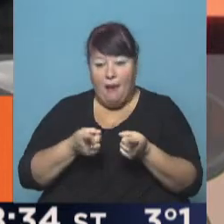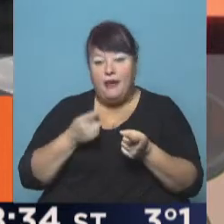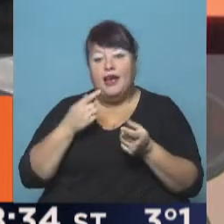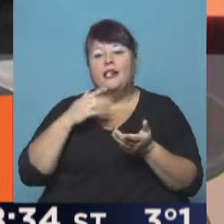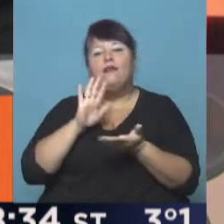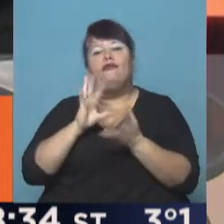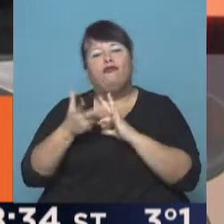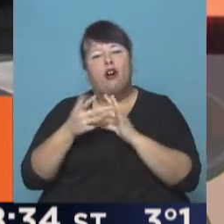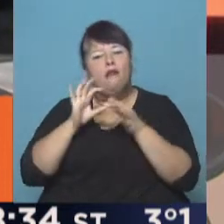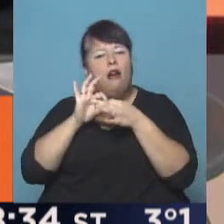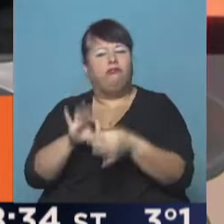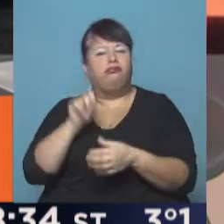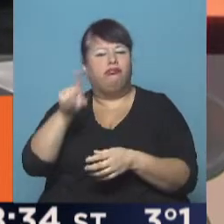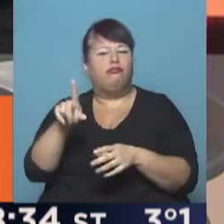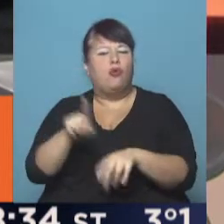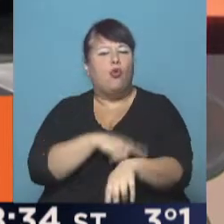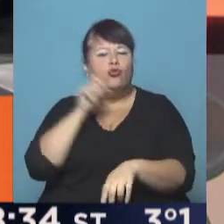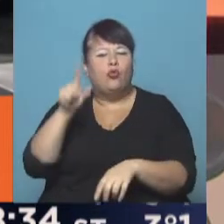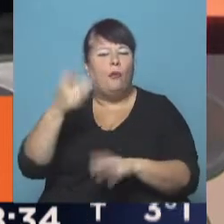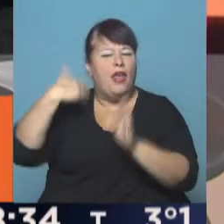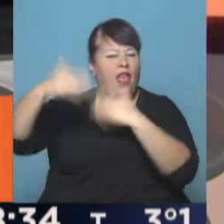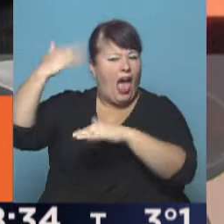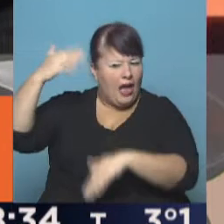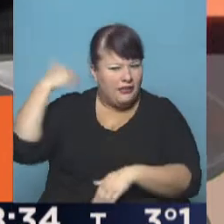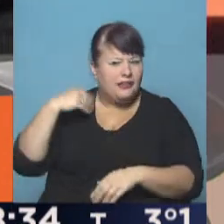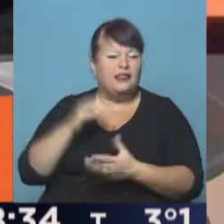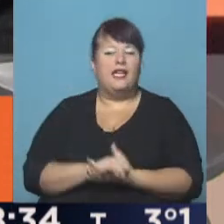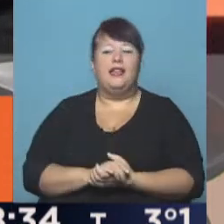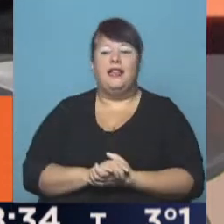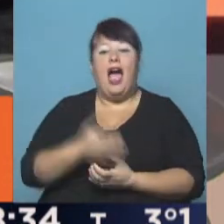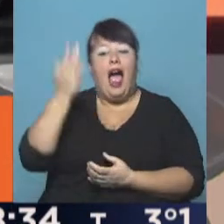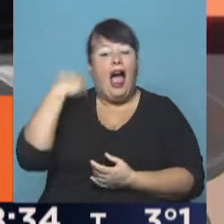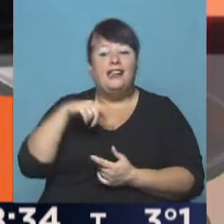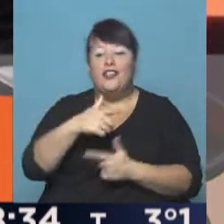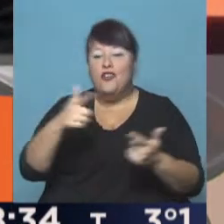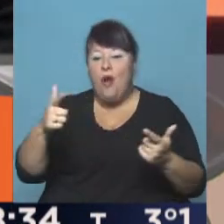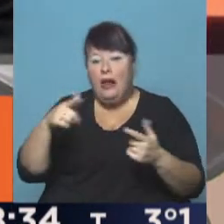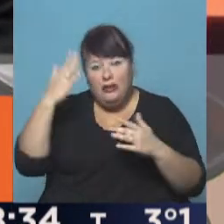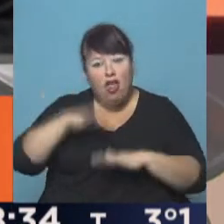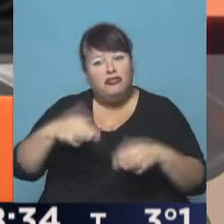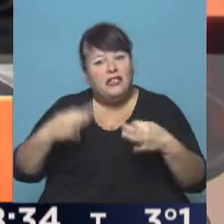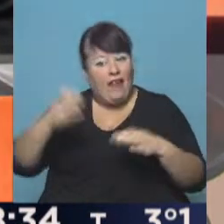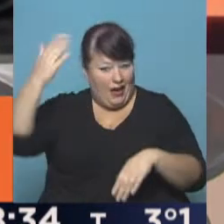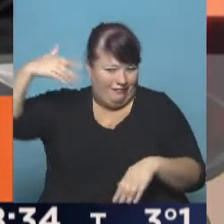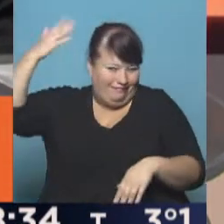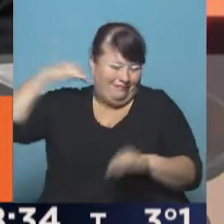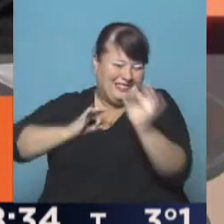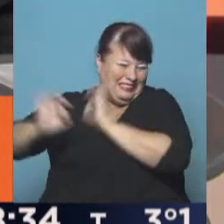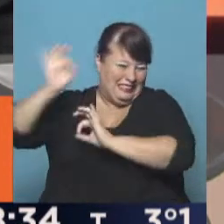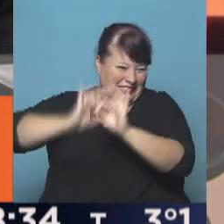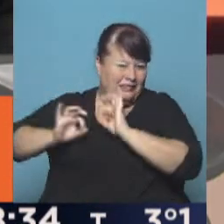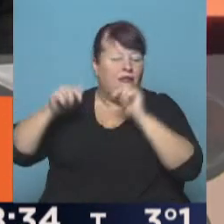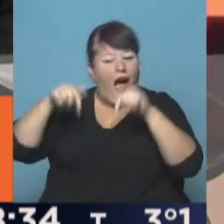prácticas muy arraigadas en el pasado en donde no se veía mal que los niños trabajan esté hablando hace siglos